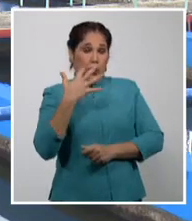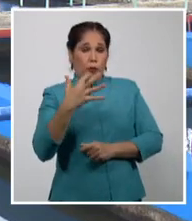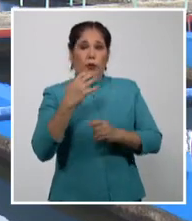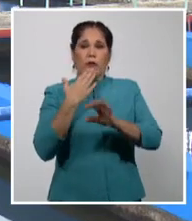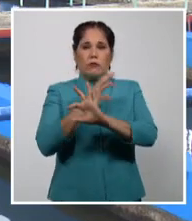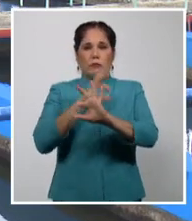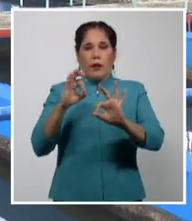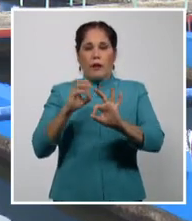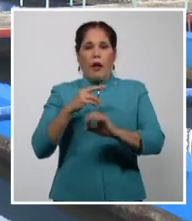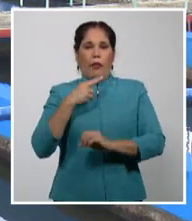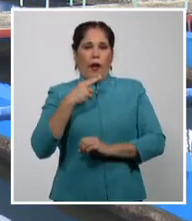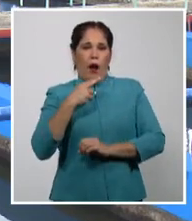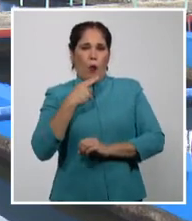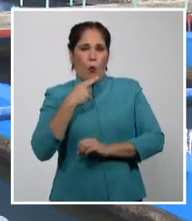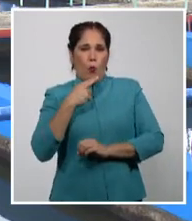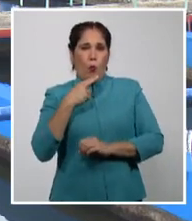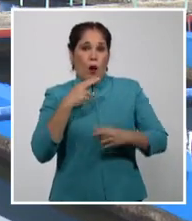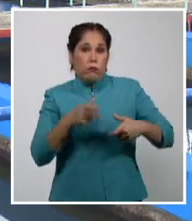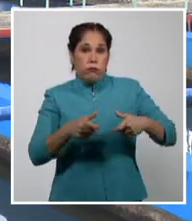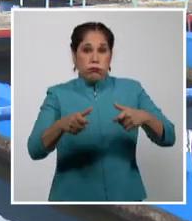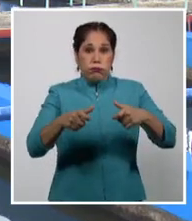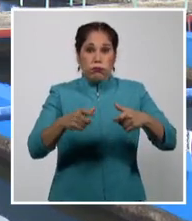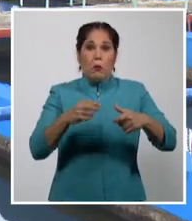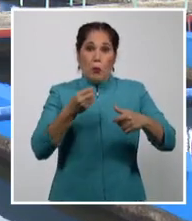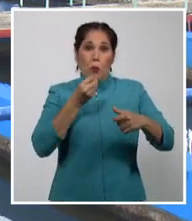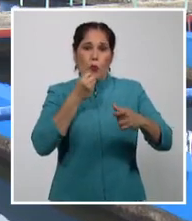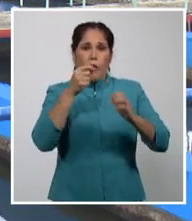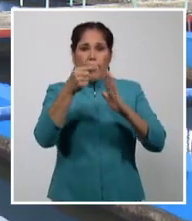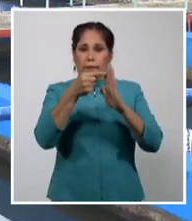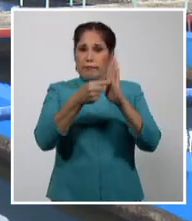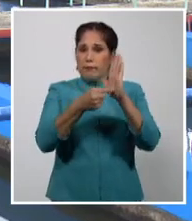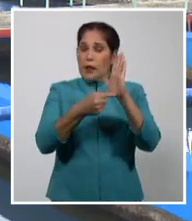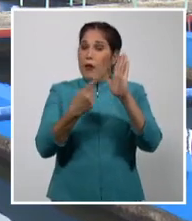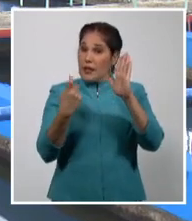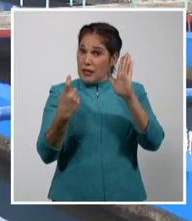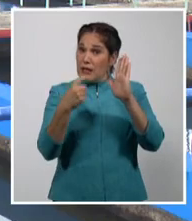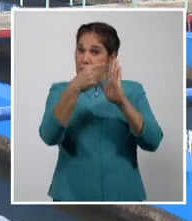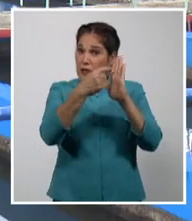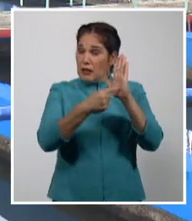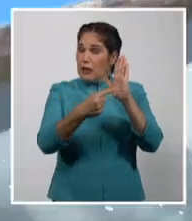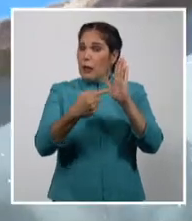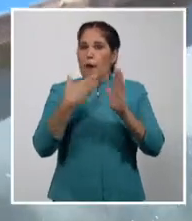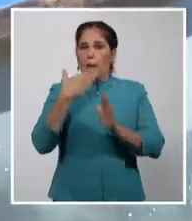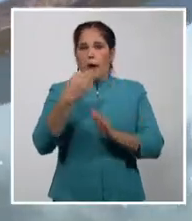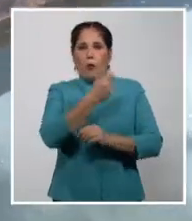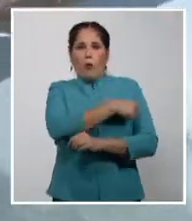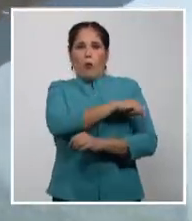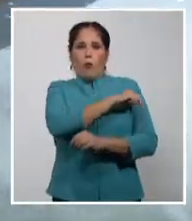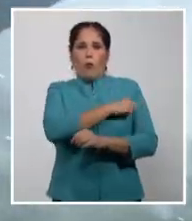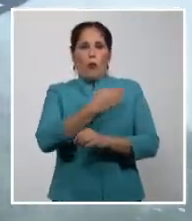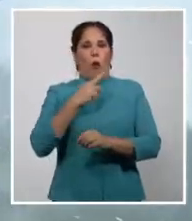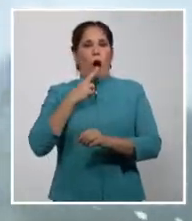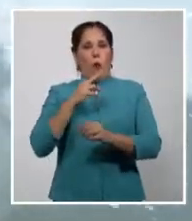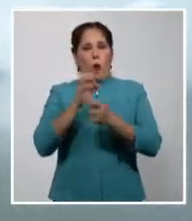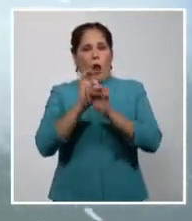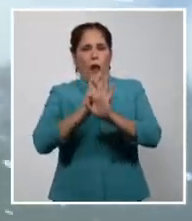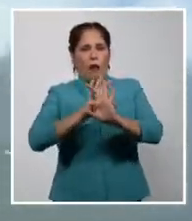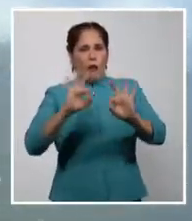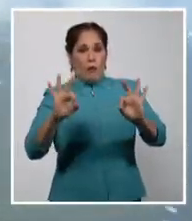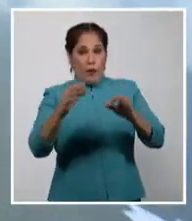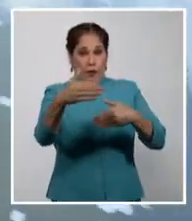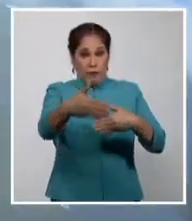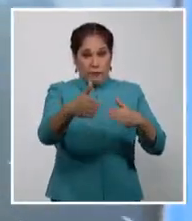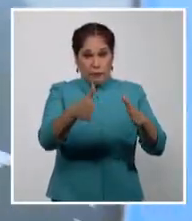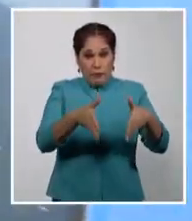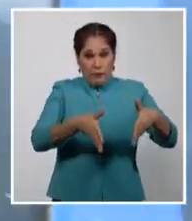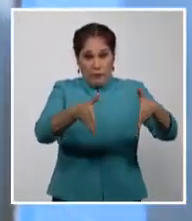del agua que diera los parámetros que se requieren para servirle a la población. Provista de 8 cámaras para procesar